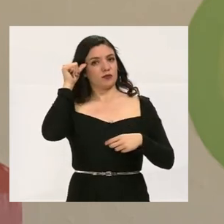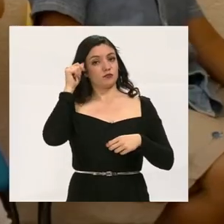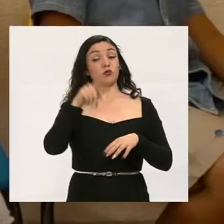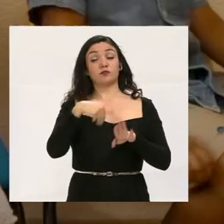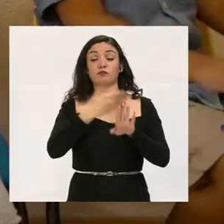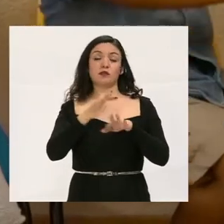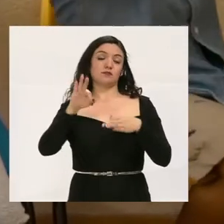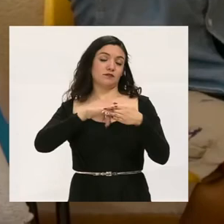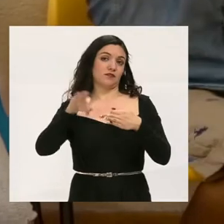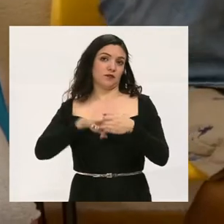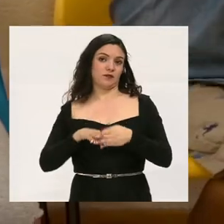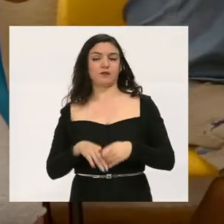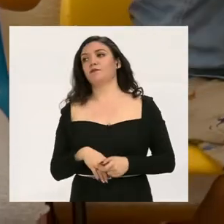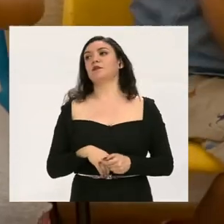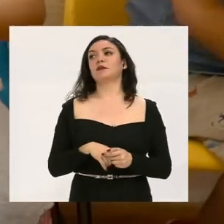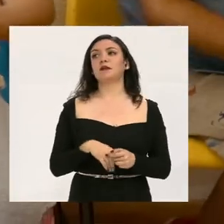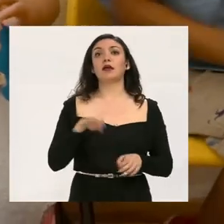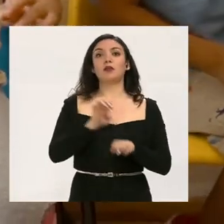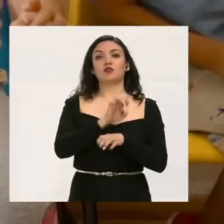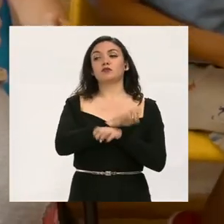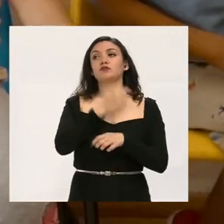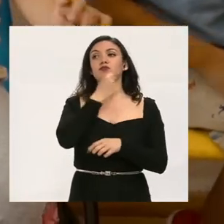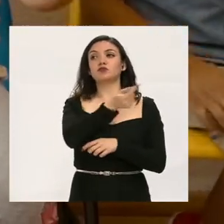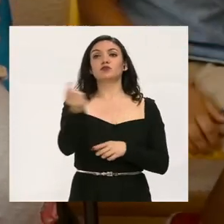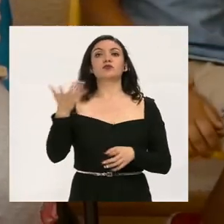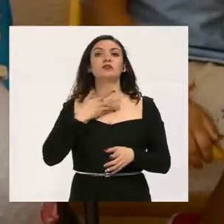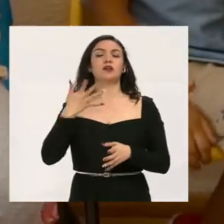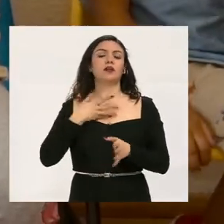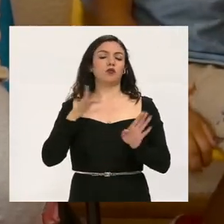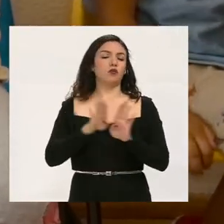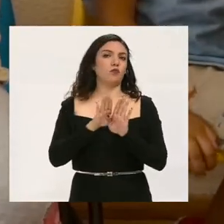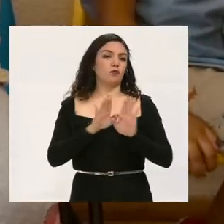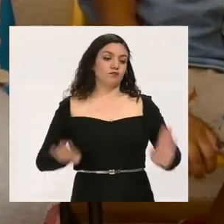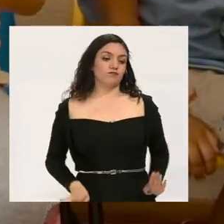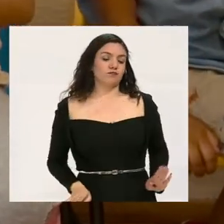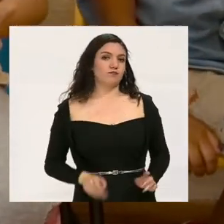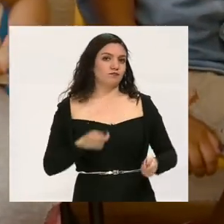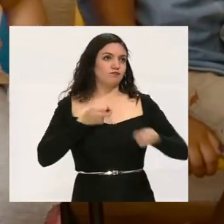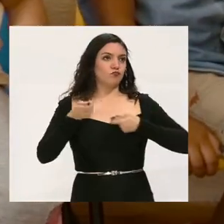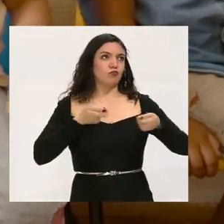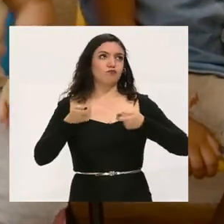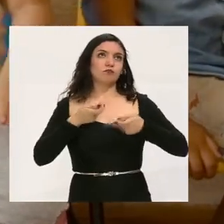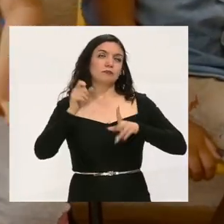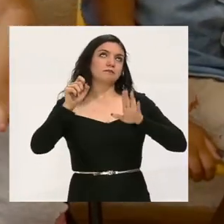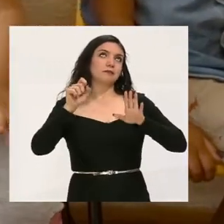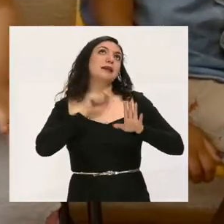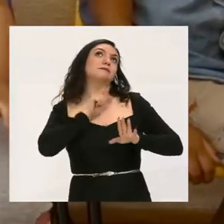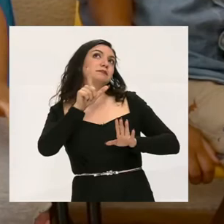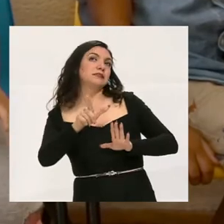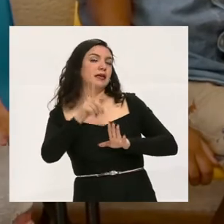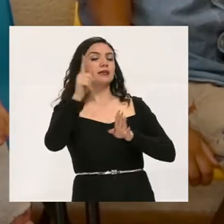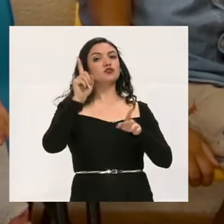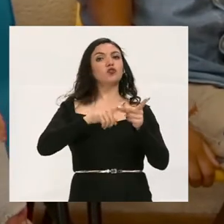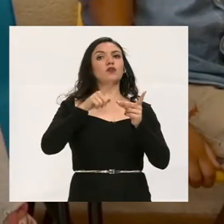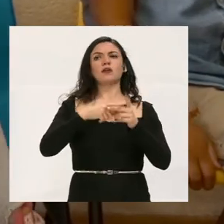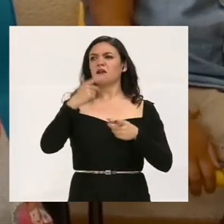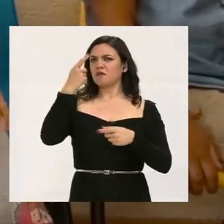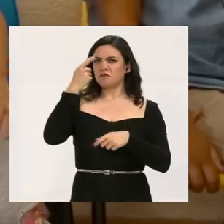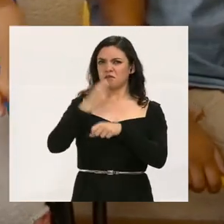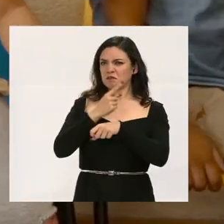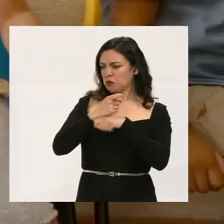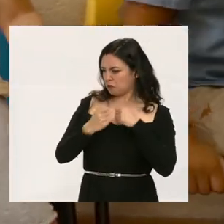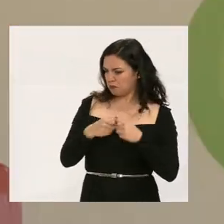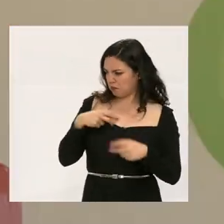frecuente entonces es ellos los niños tienen características específicas que muchas veces físicamente